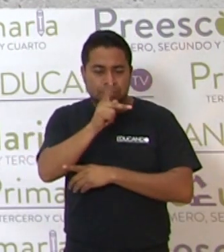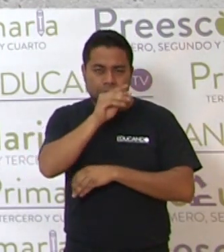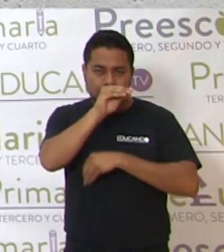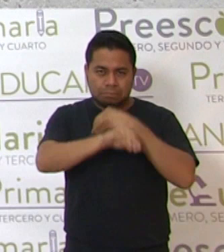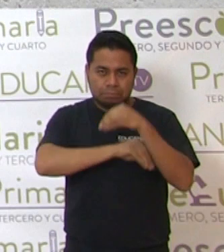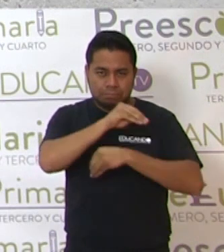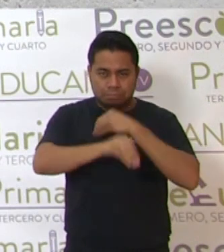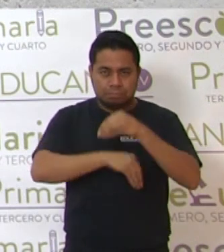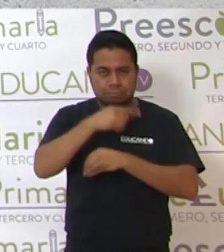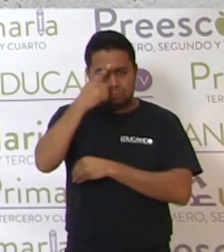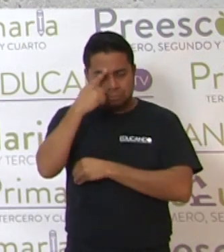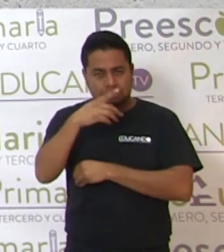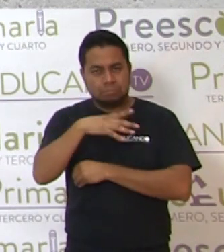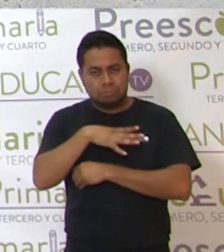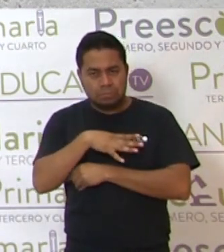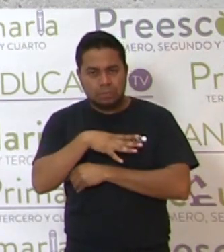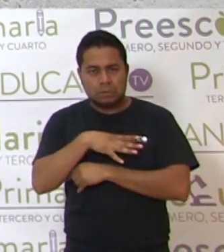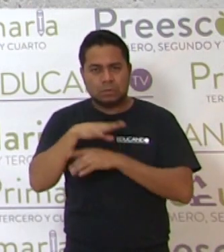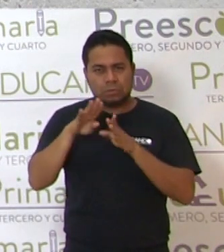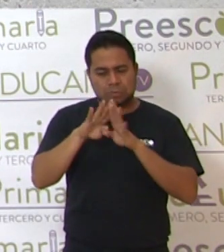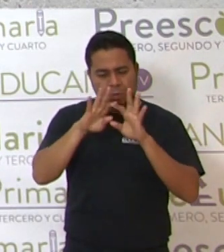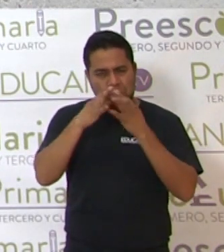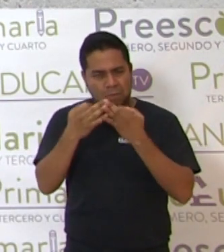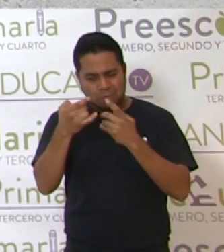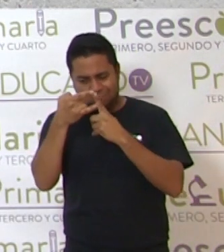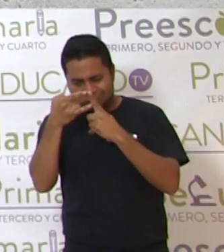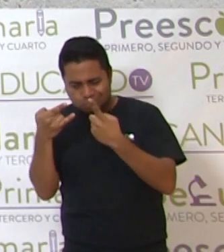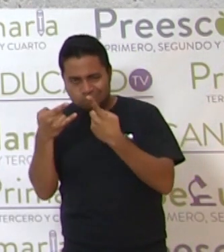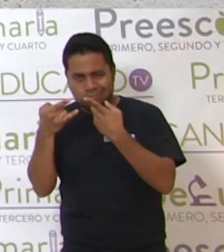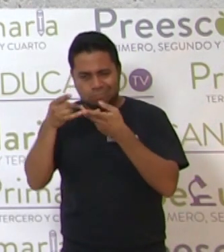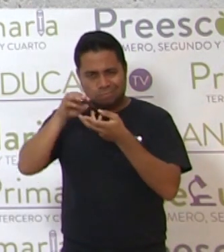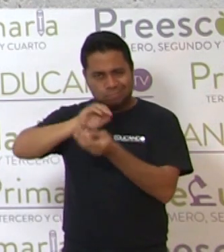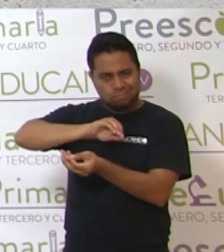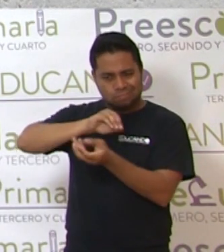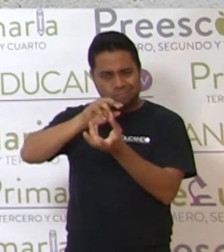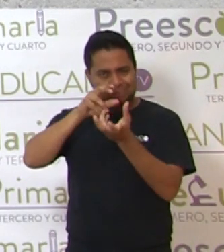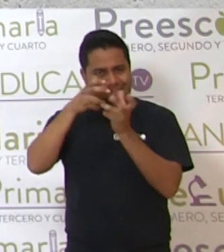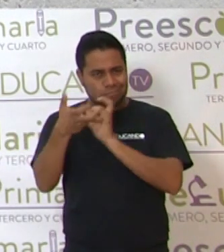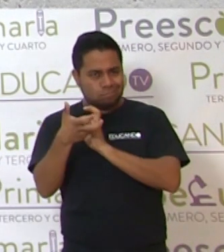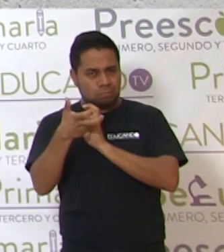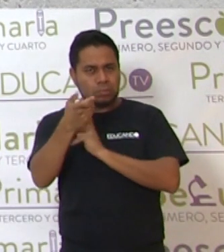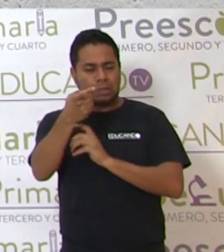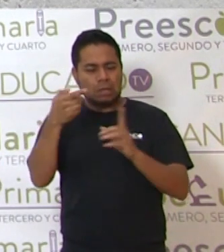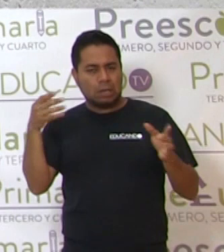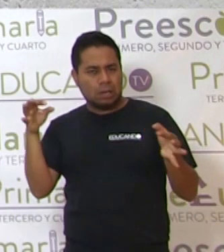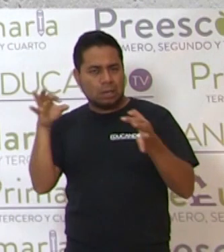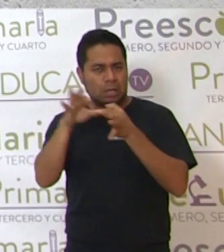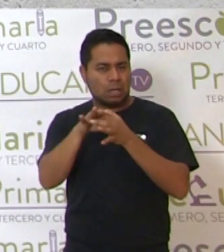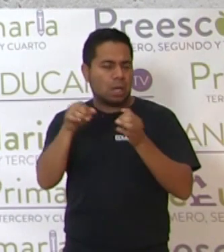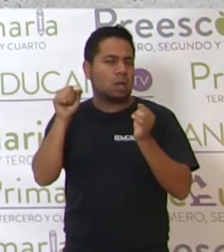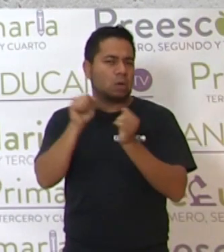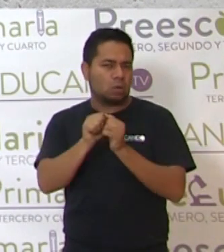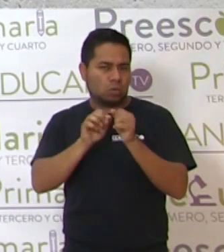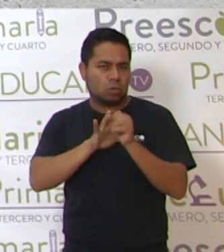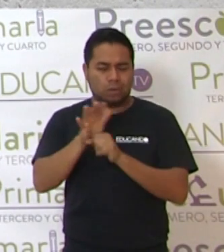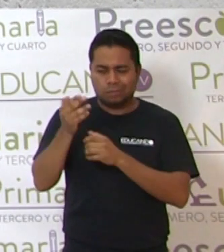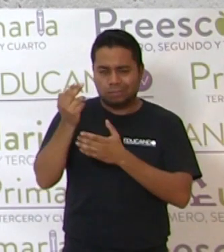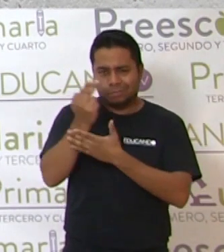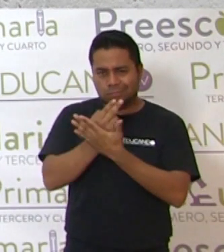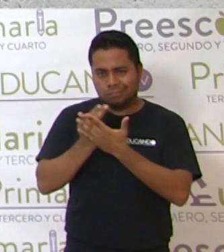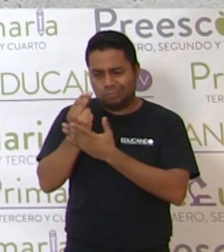manera que adquieren forma geométrica y el contenido se relaciona con el